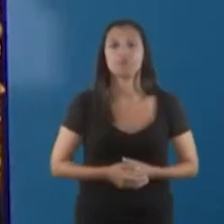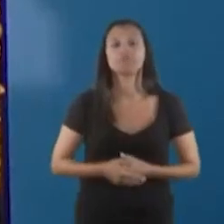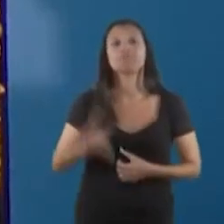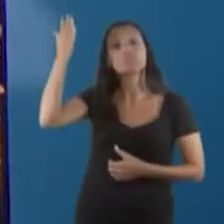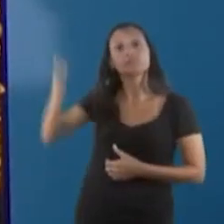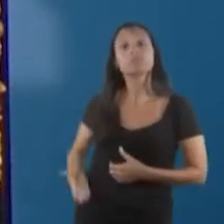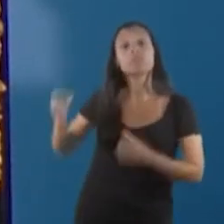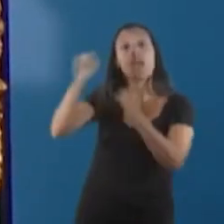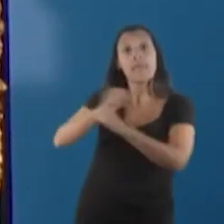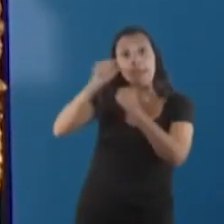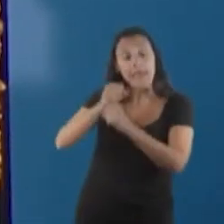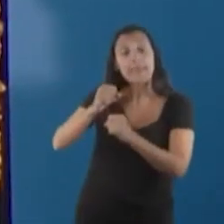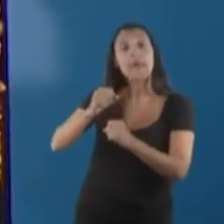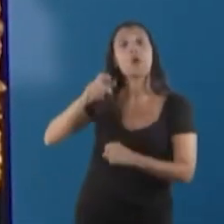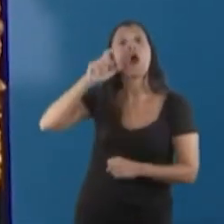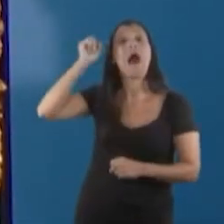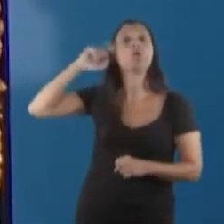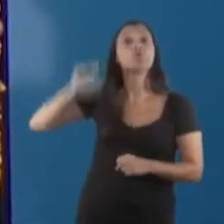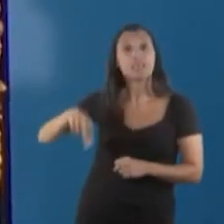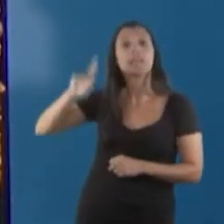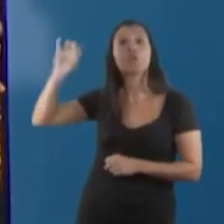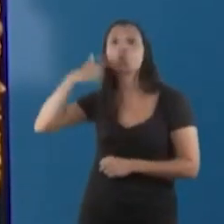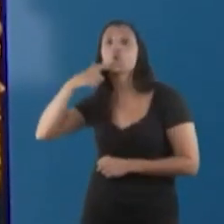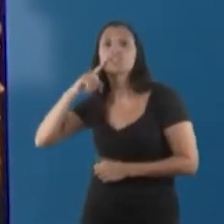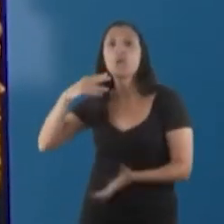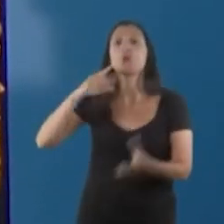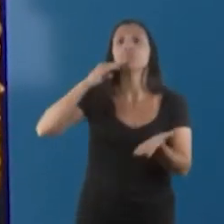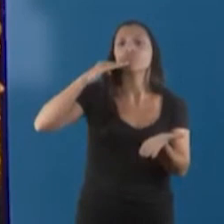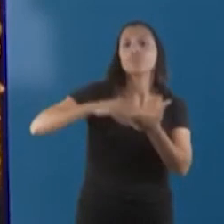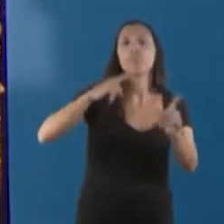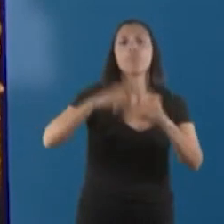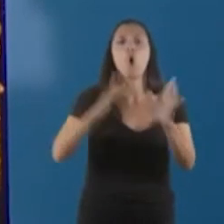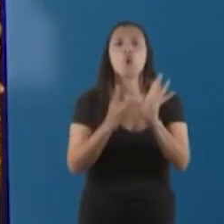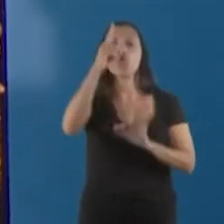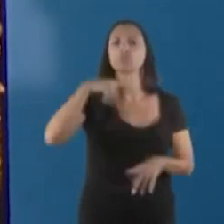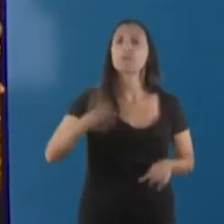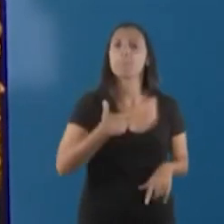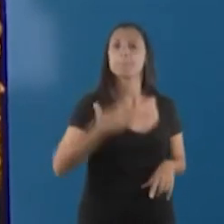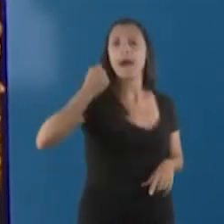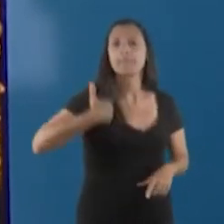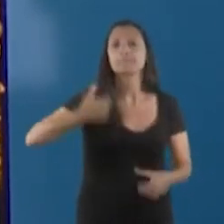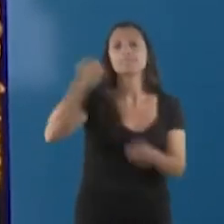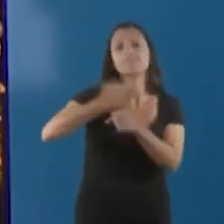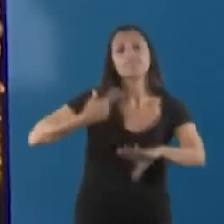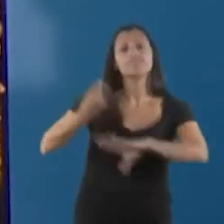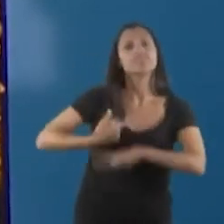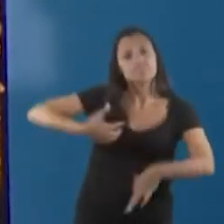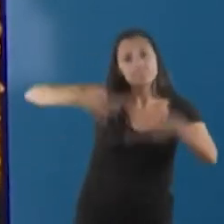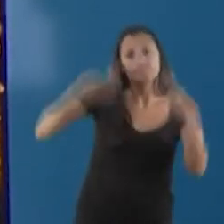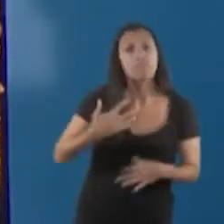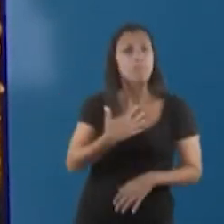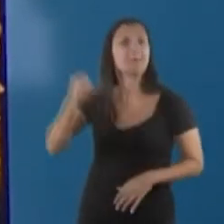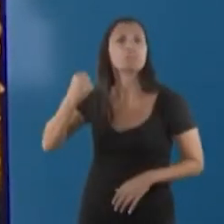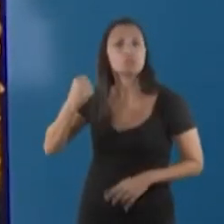Ingeniero Agustín Oscar Rossi, juráis por Dios y por la patria desempeñar con lealtad y